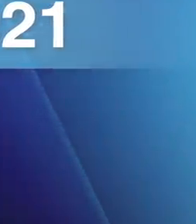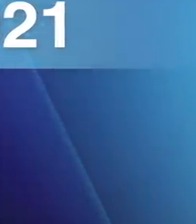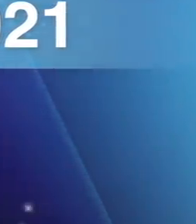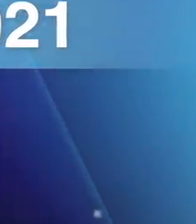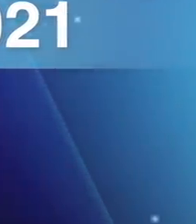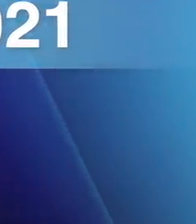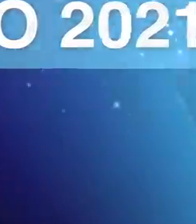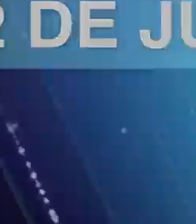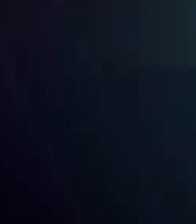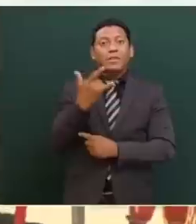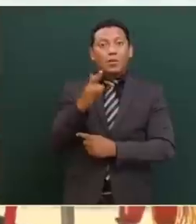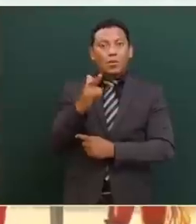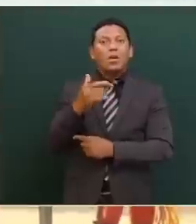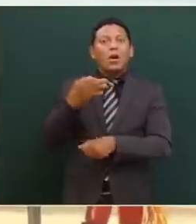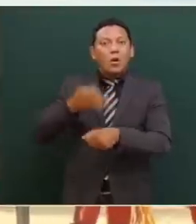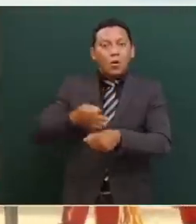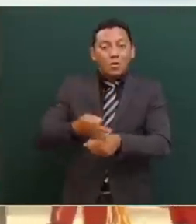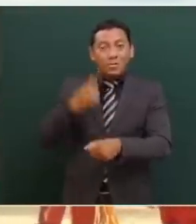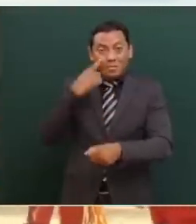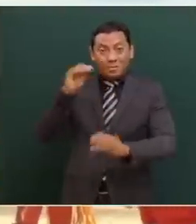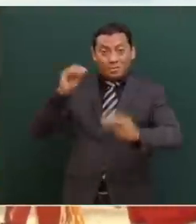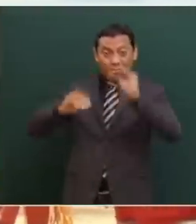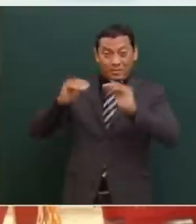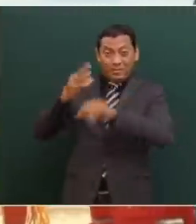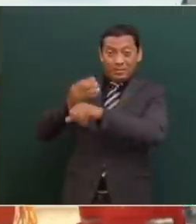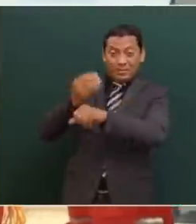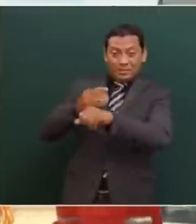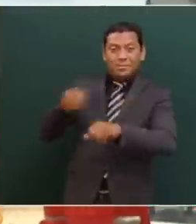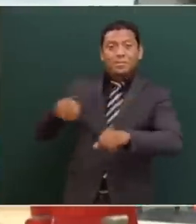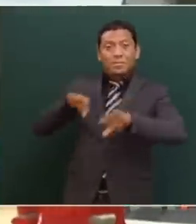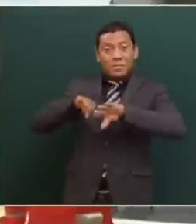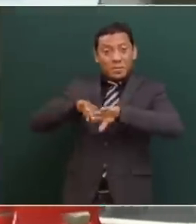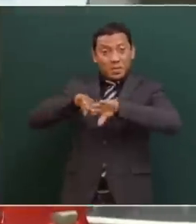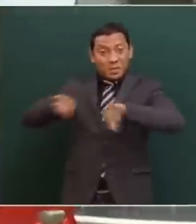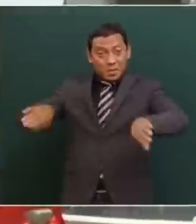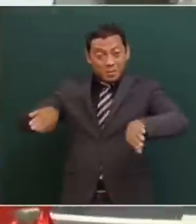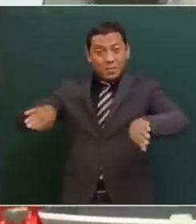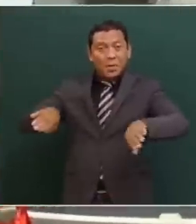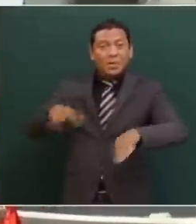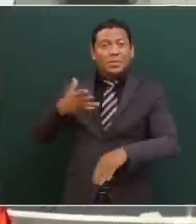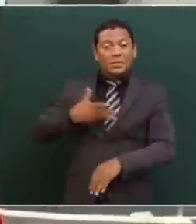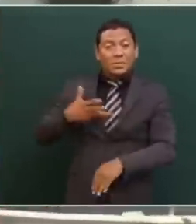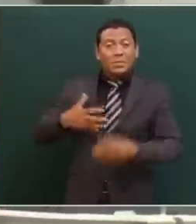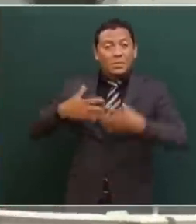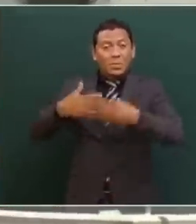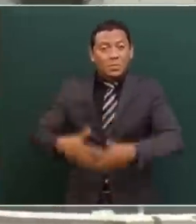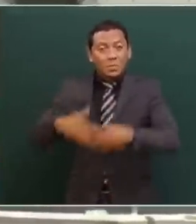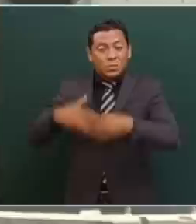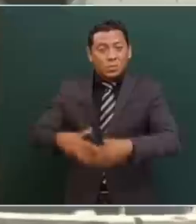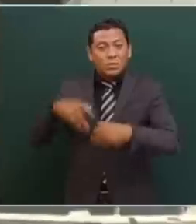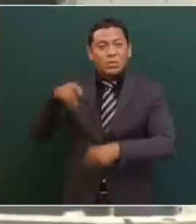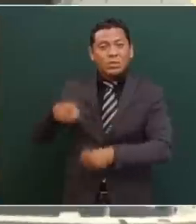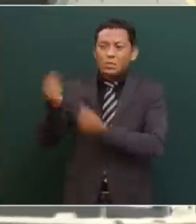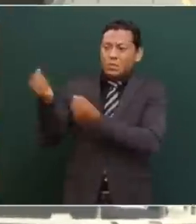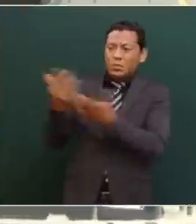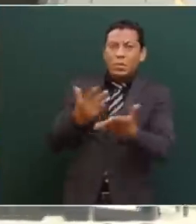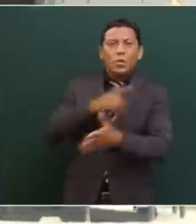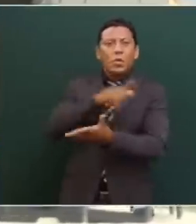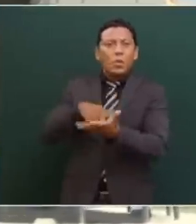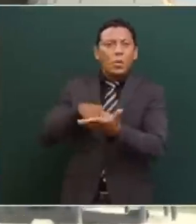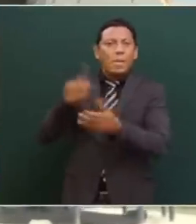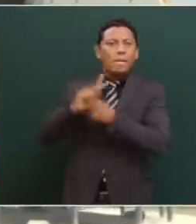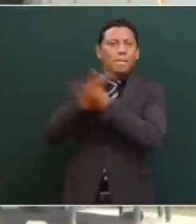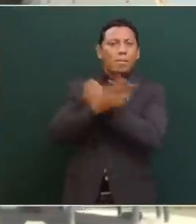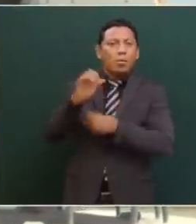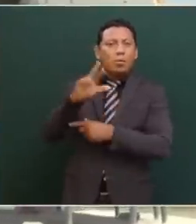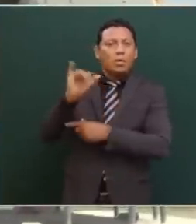Es 9 de julio y estamos en la maniobra del separador de condensados de la planta reformadora. Este equipo llegó de Corea y